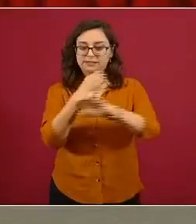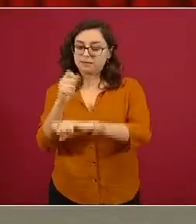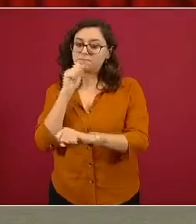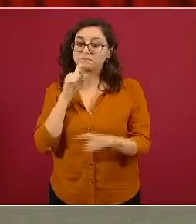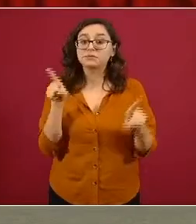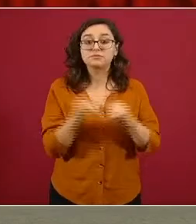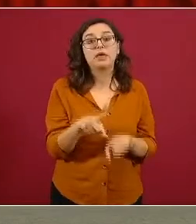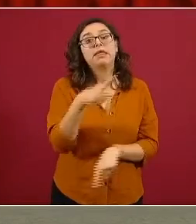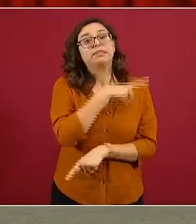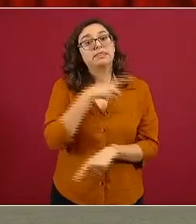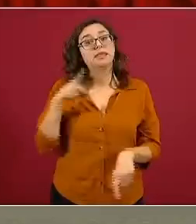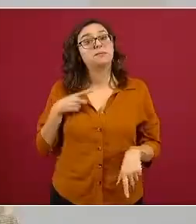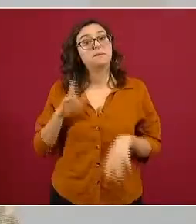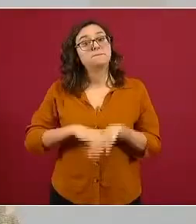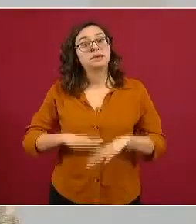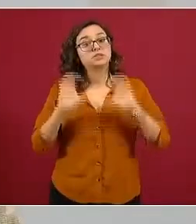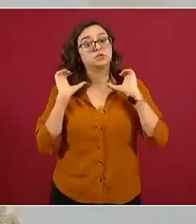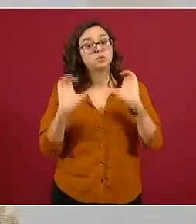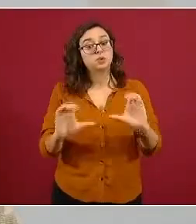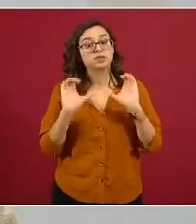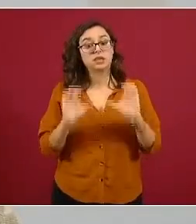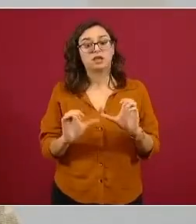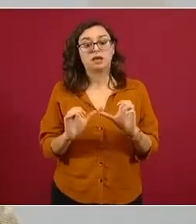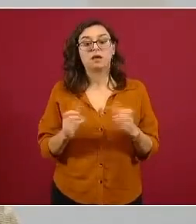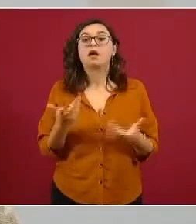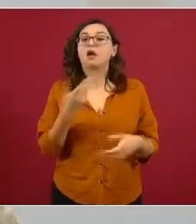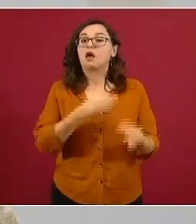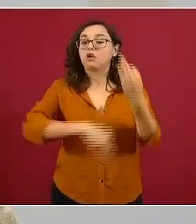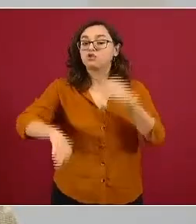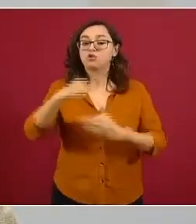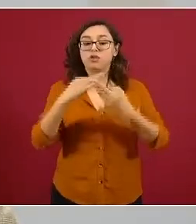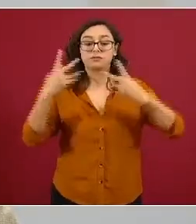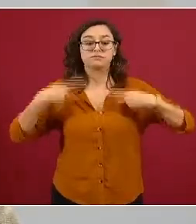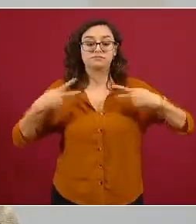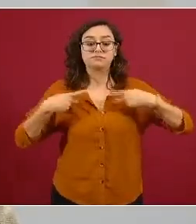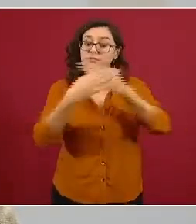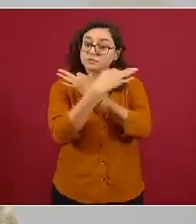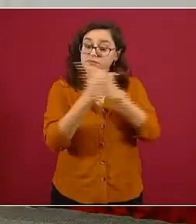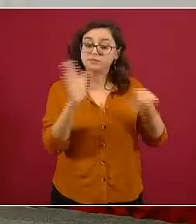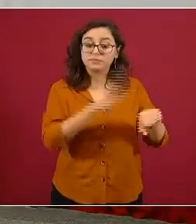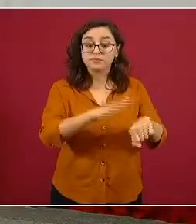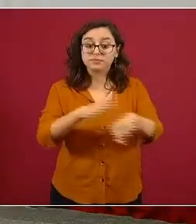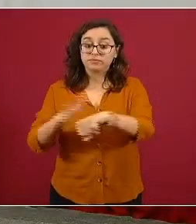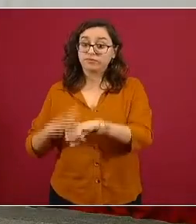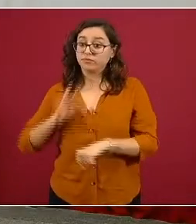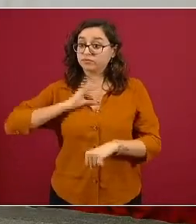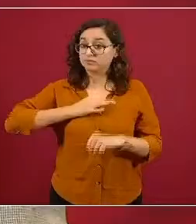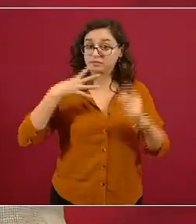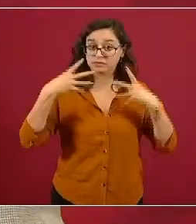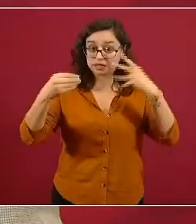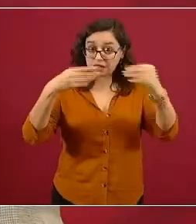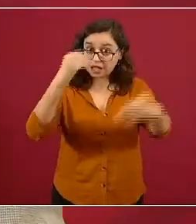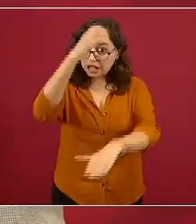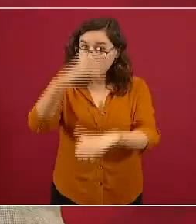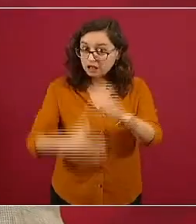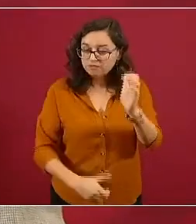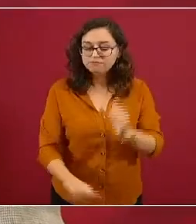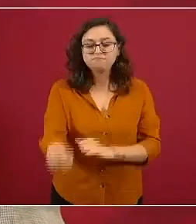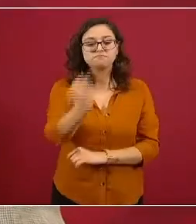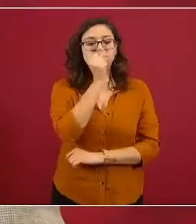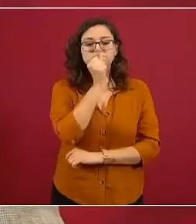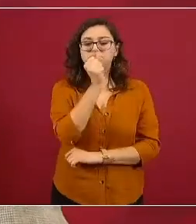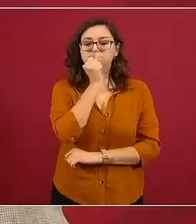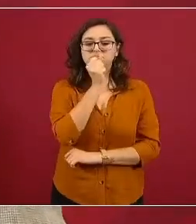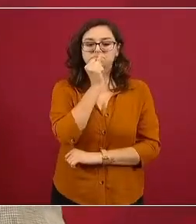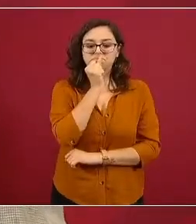Hay que tener un cuidado especial. Este es un mensaje para todas y todos. Tengan cuidado, la epidemia no ha acabado. La epidemia no ha acabado. Es una